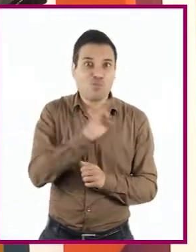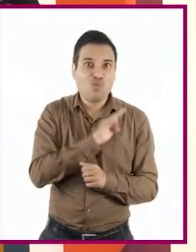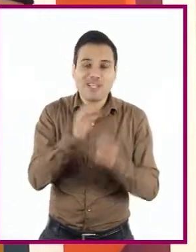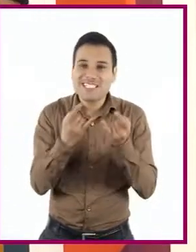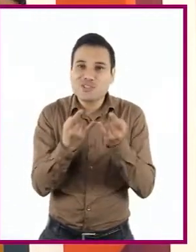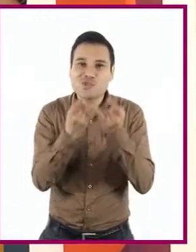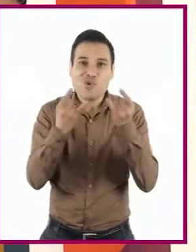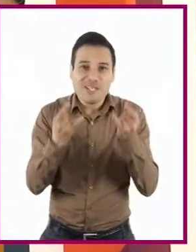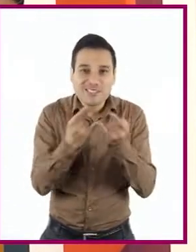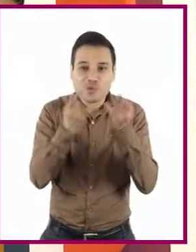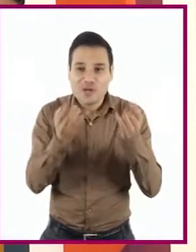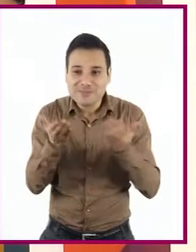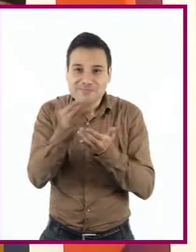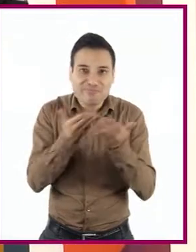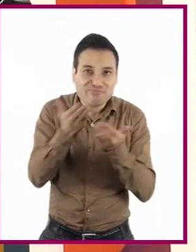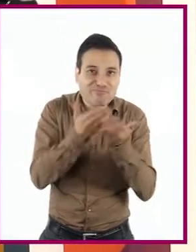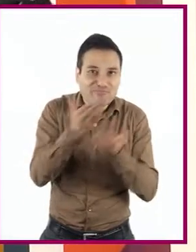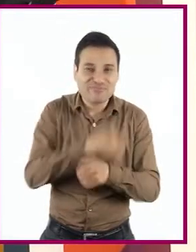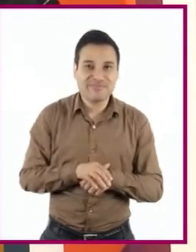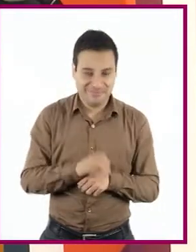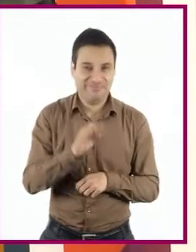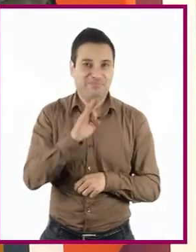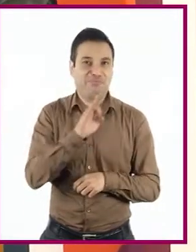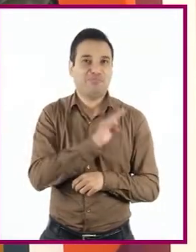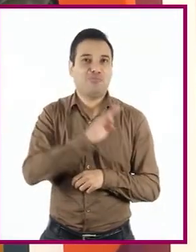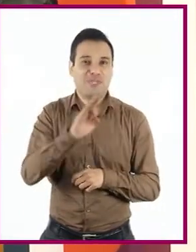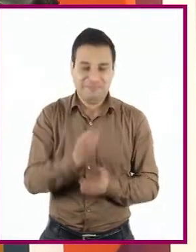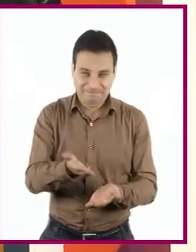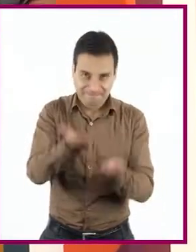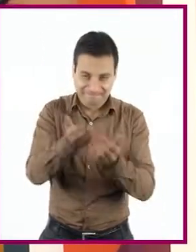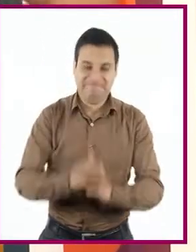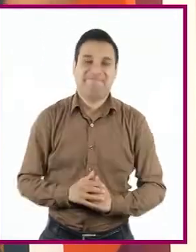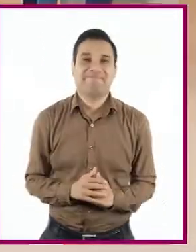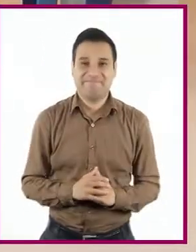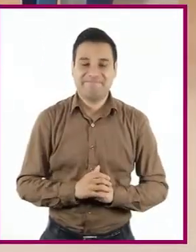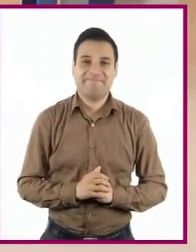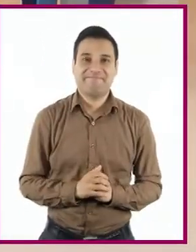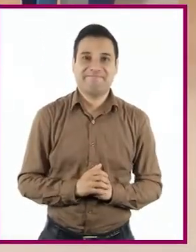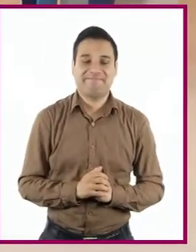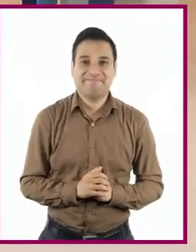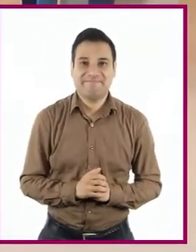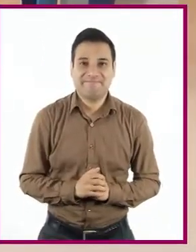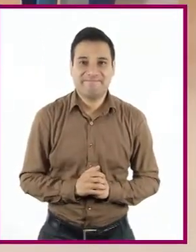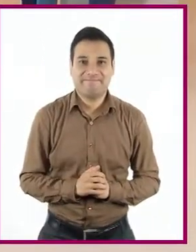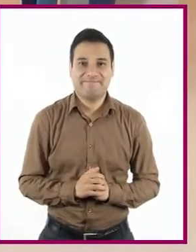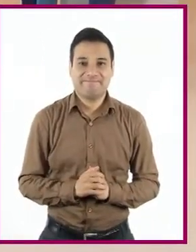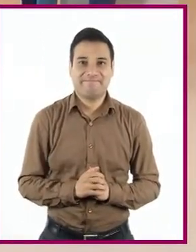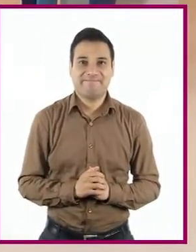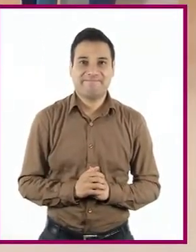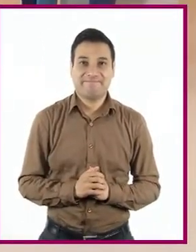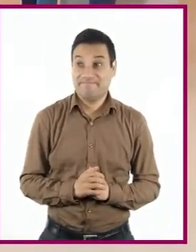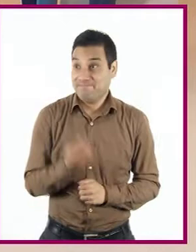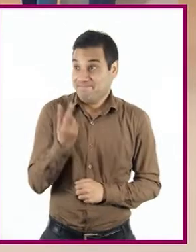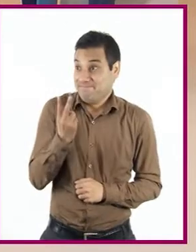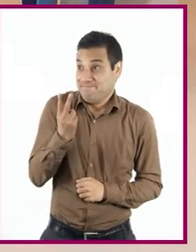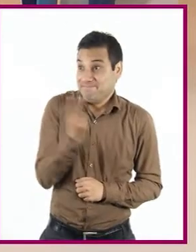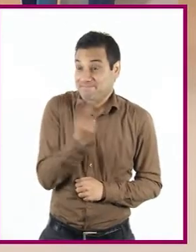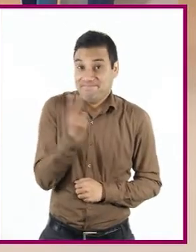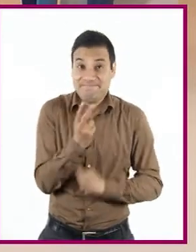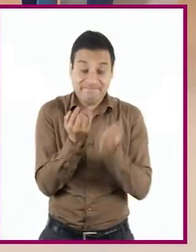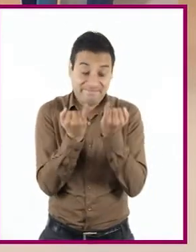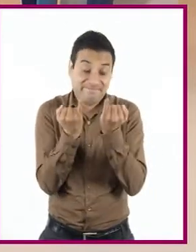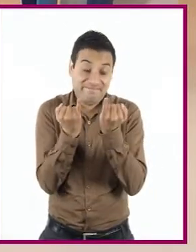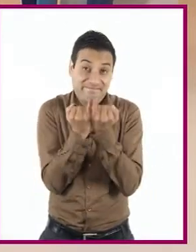diversas historias que para ustedes sean importantes y valga la pena recordar. Como nosotros lo hacemos ahora